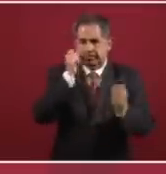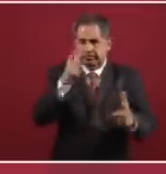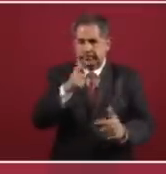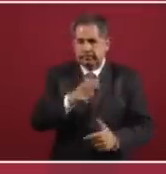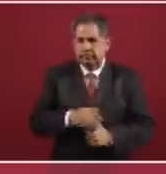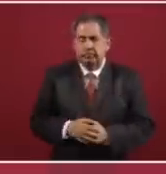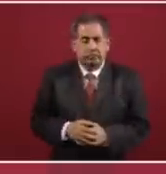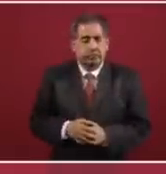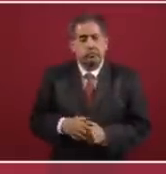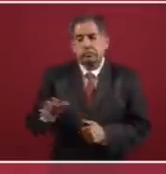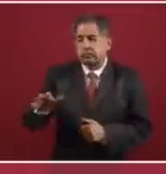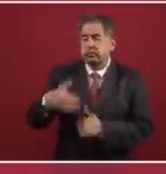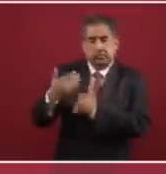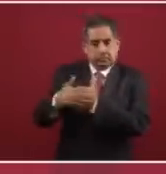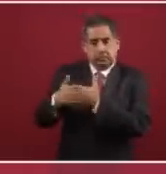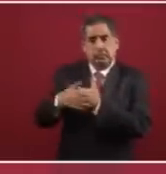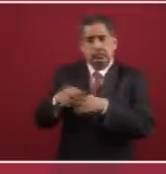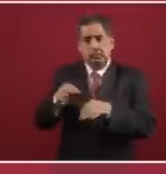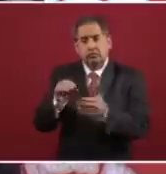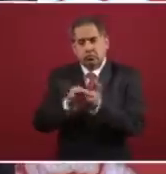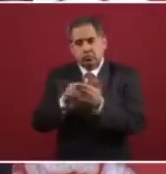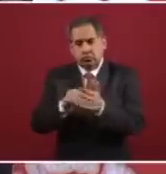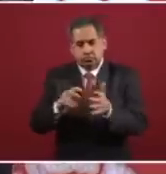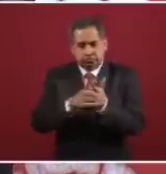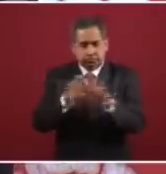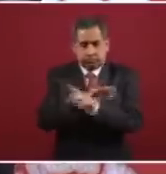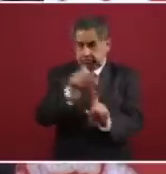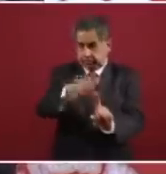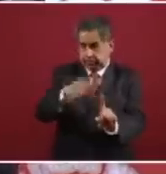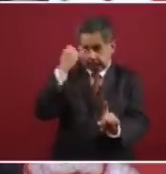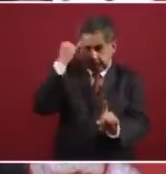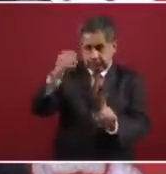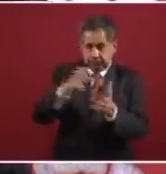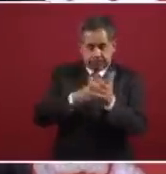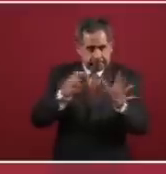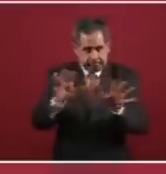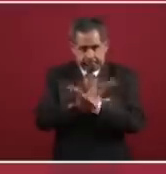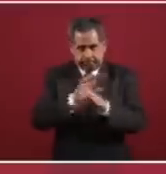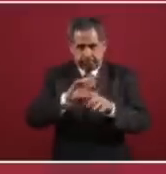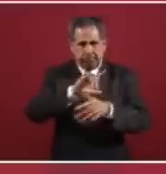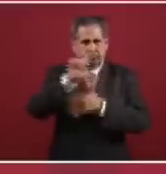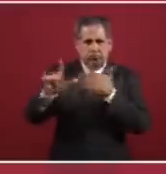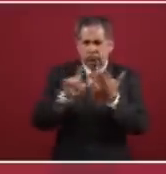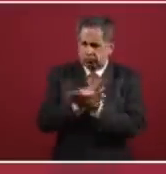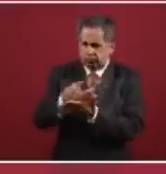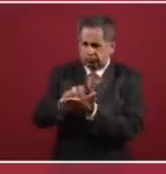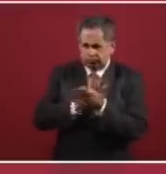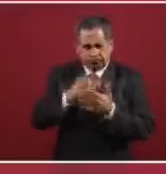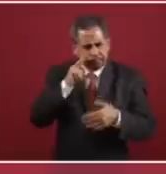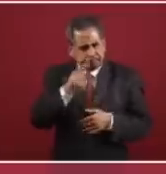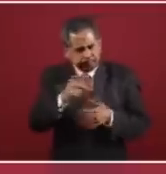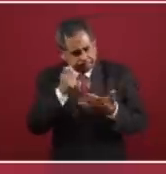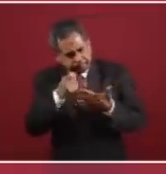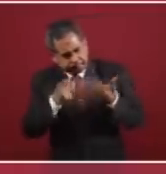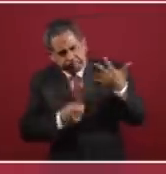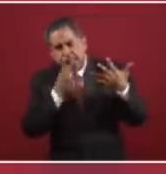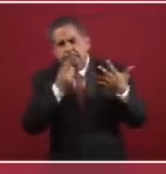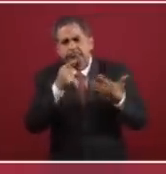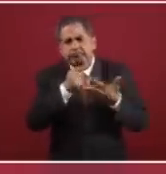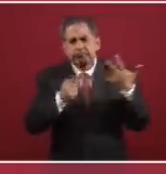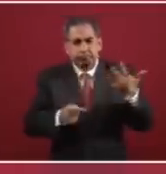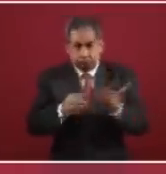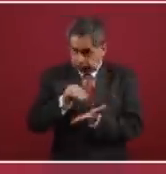Va a haber todavía ajustes en ese sentido, o sea, revisar, a ver la ley de austeridad, ¿se